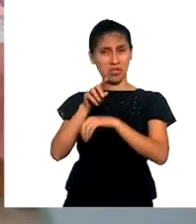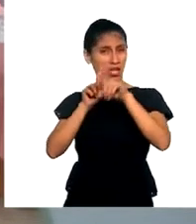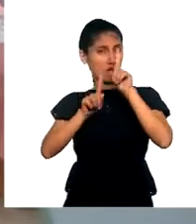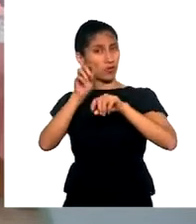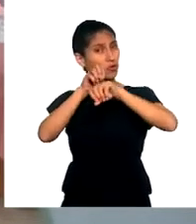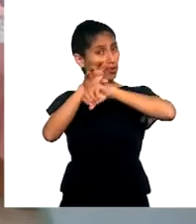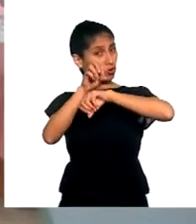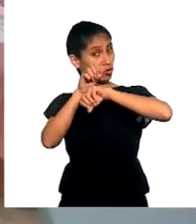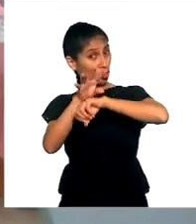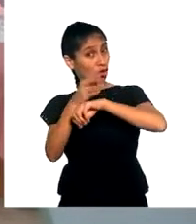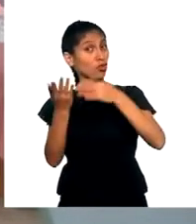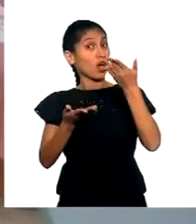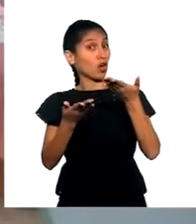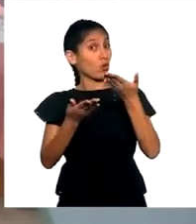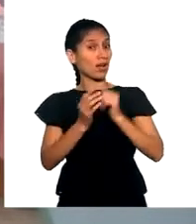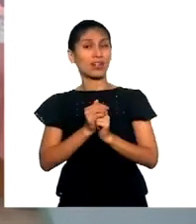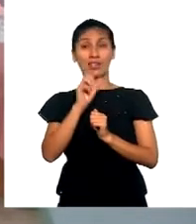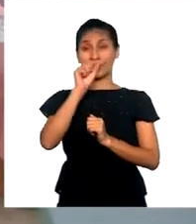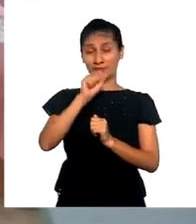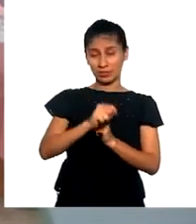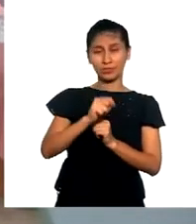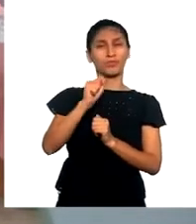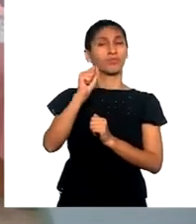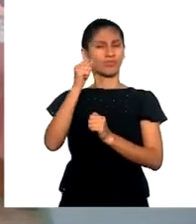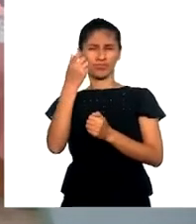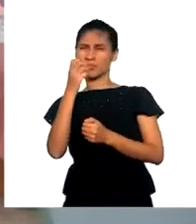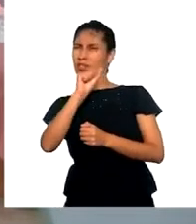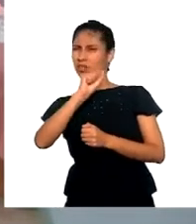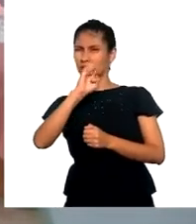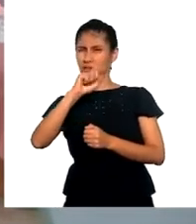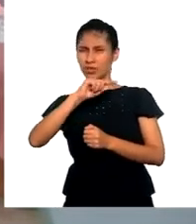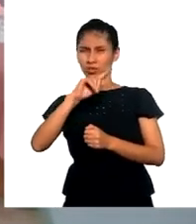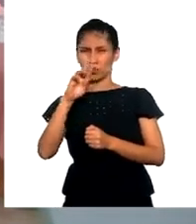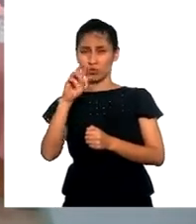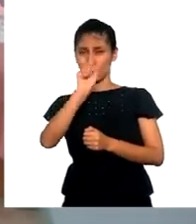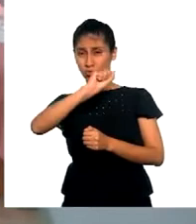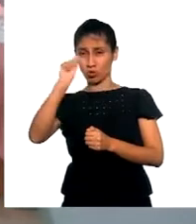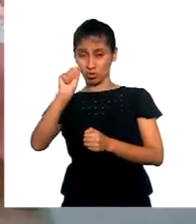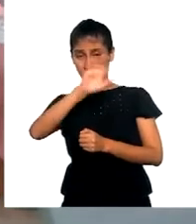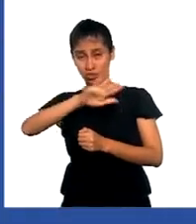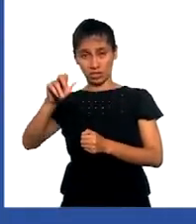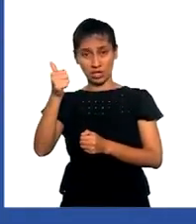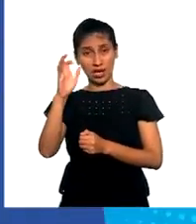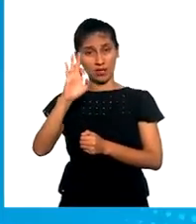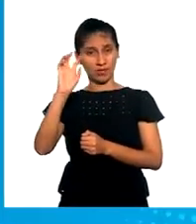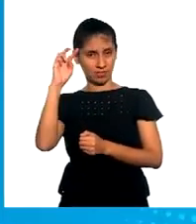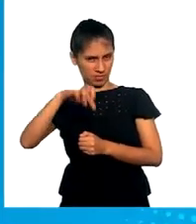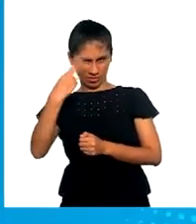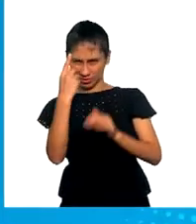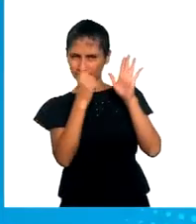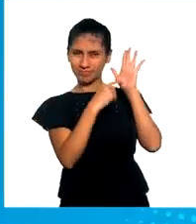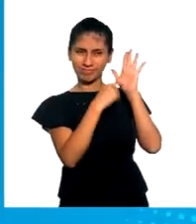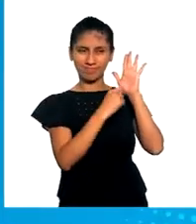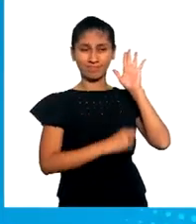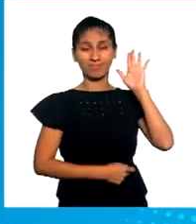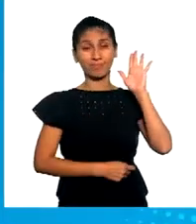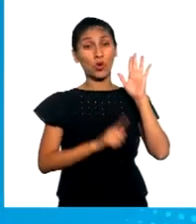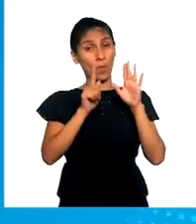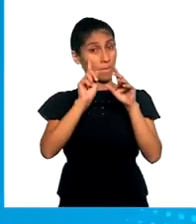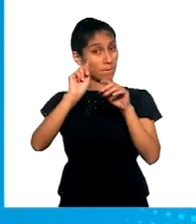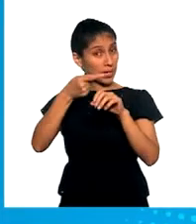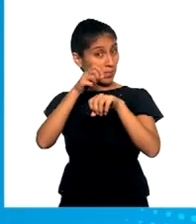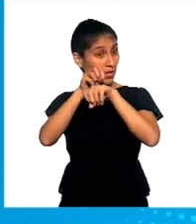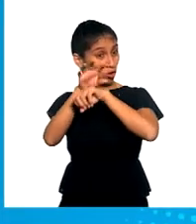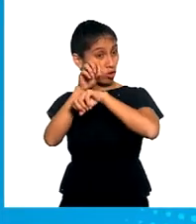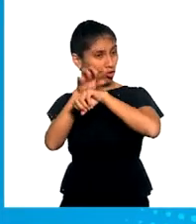superintendencia de banca seguros y afp les muestra lo que encontré un primer consejo